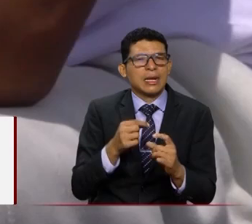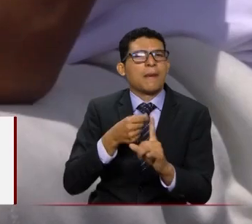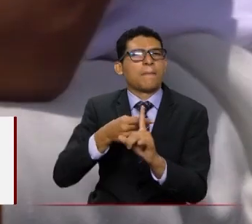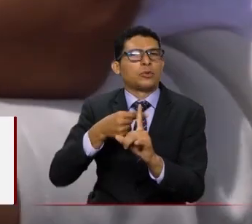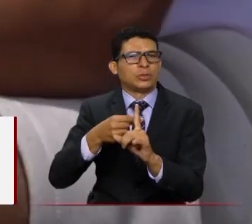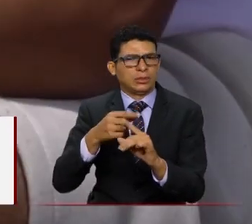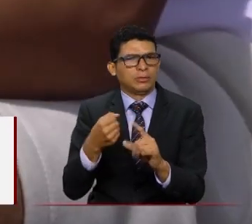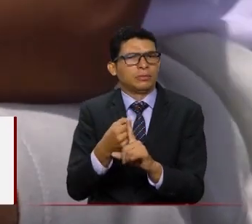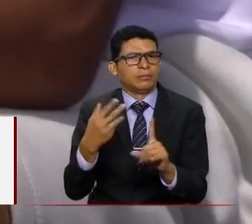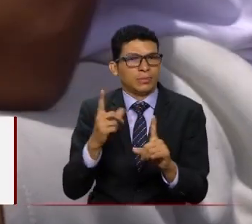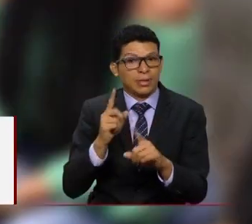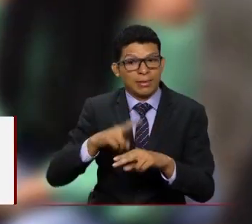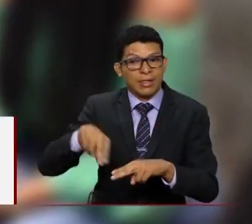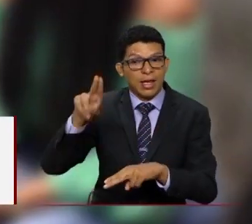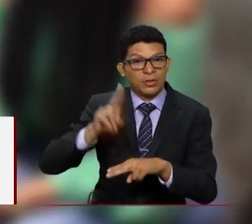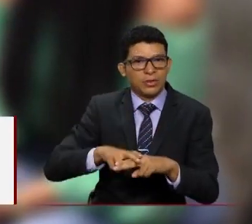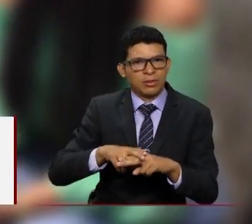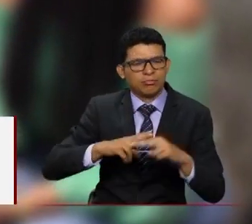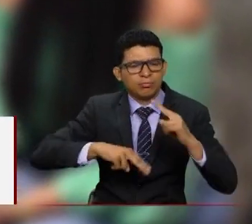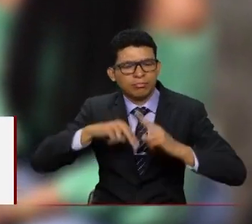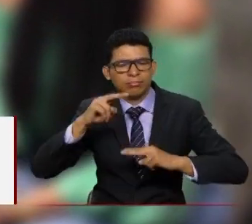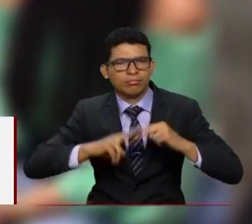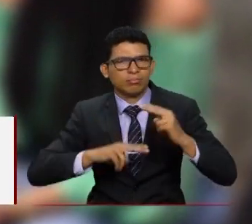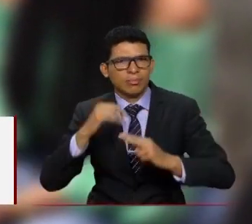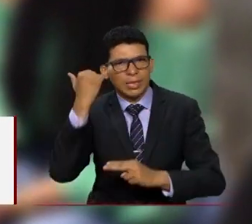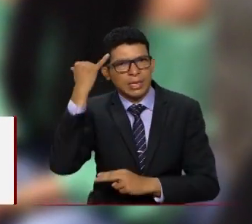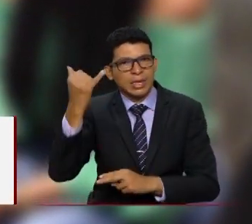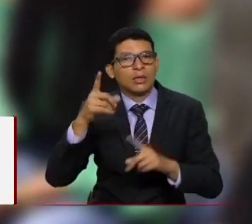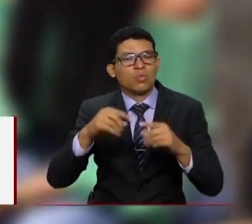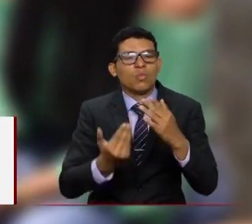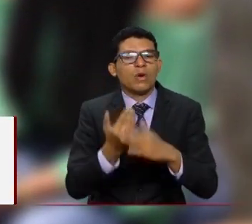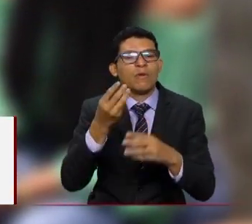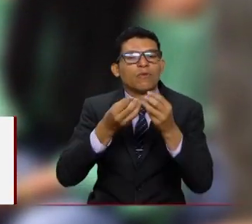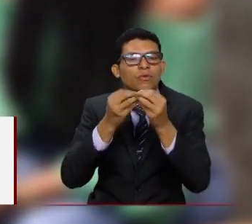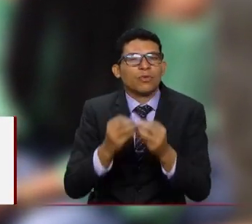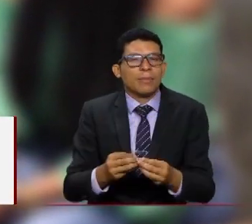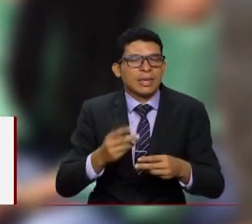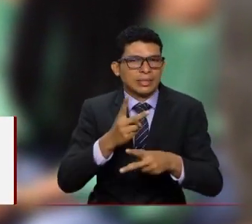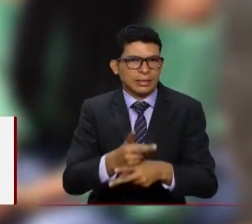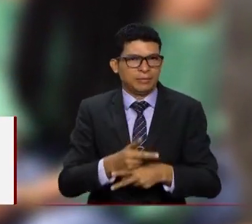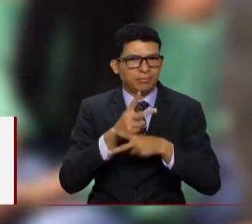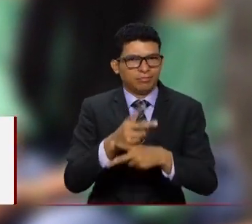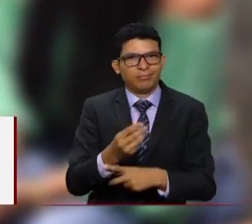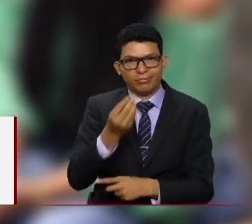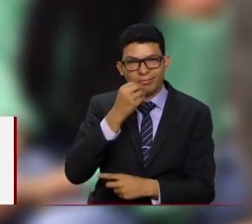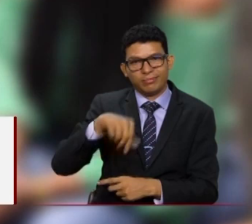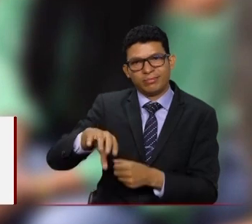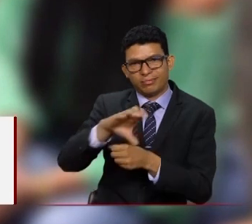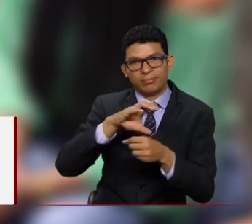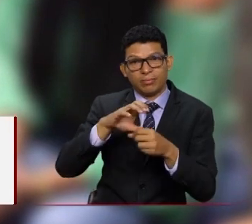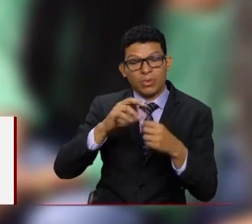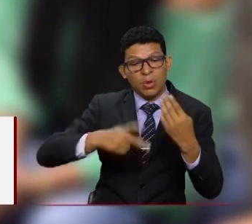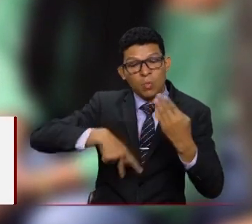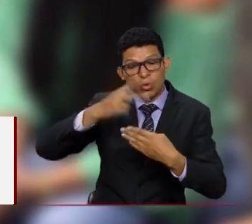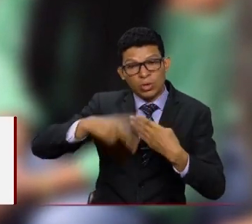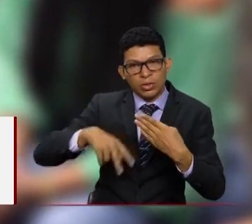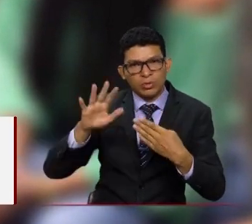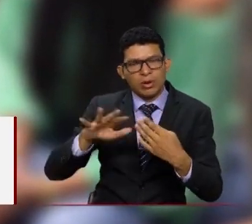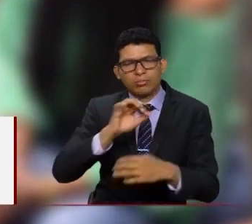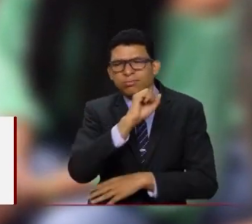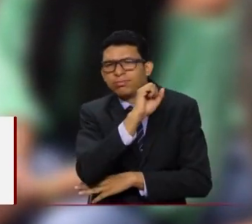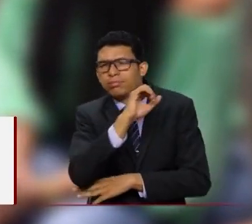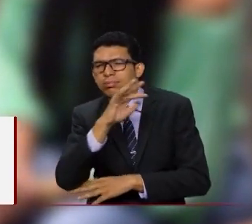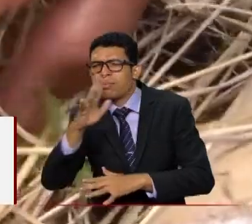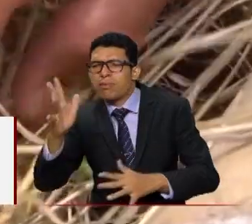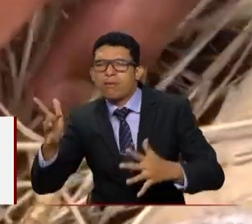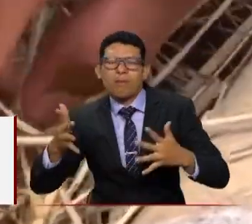la naturaleza, construyendo ideas y nuevas formas para la seguridad alimentaria de la ciudad. Con el proyecto Aires de Libertad se